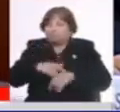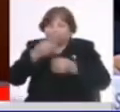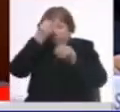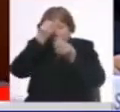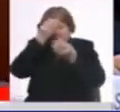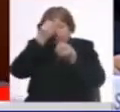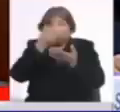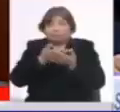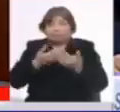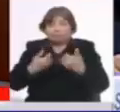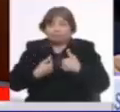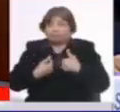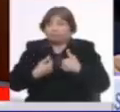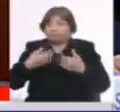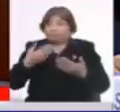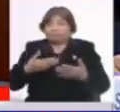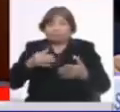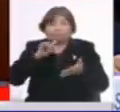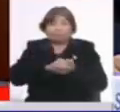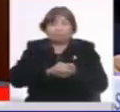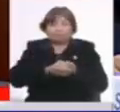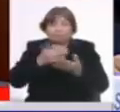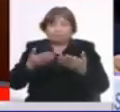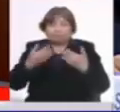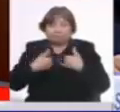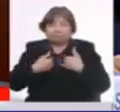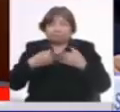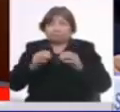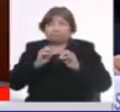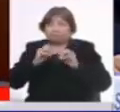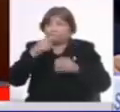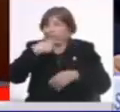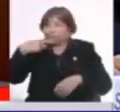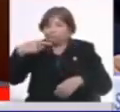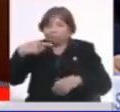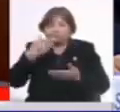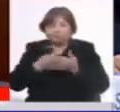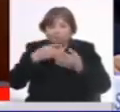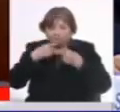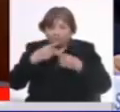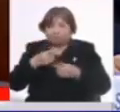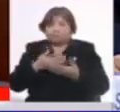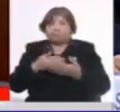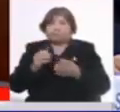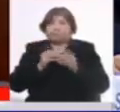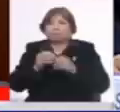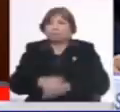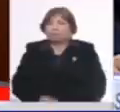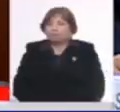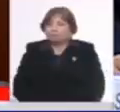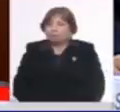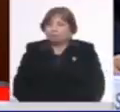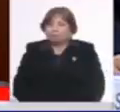informado, lo tengo acá en forma presencial, que todavía tiene resultados negativos, pero continúa con las diligencias.